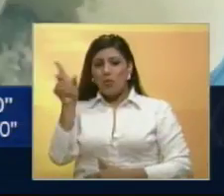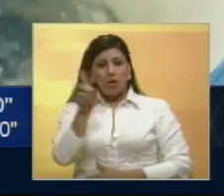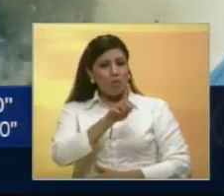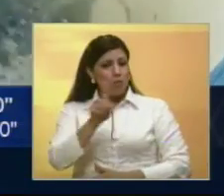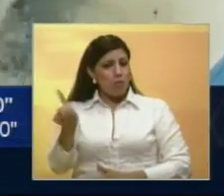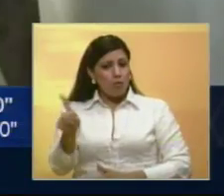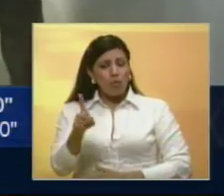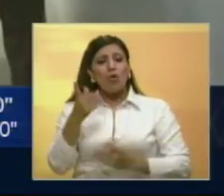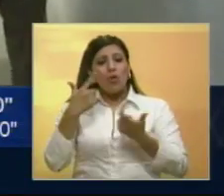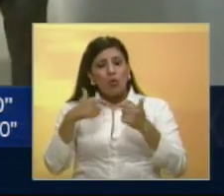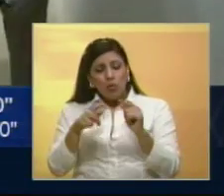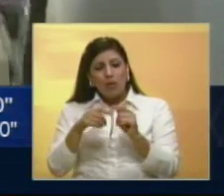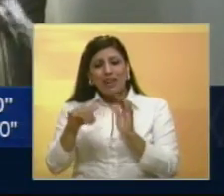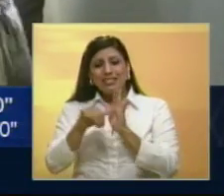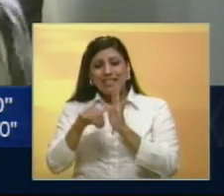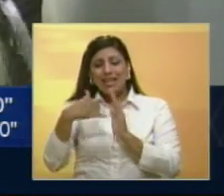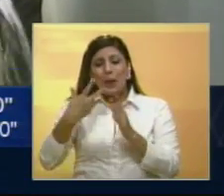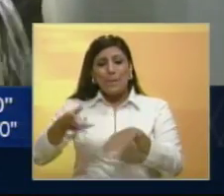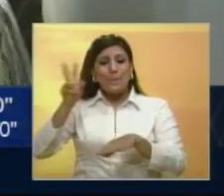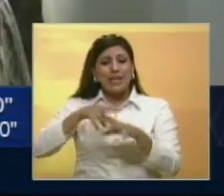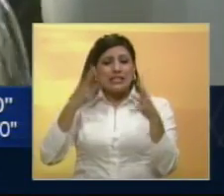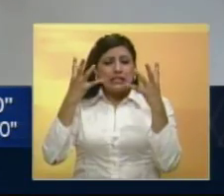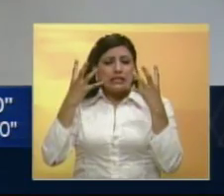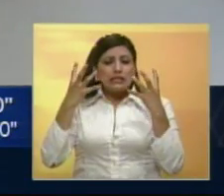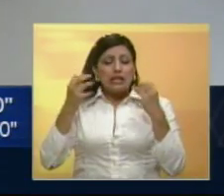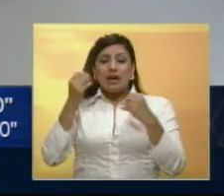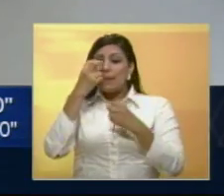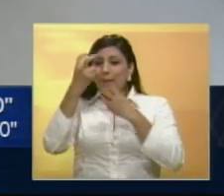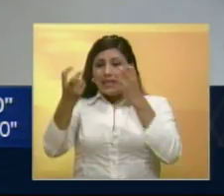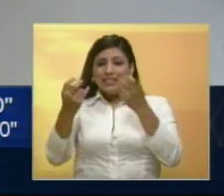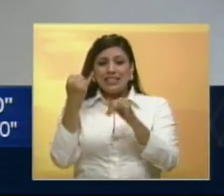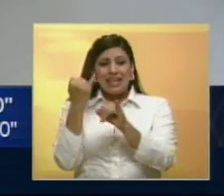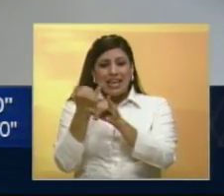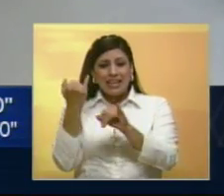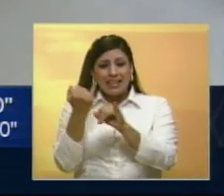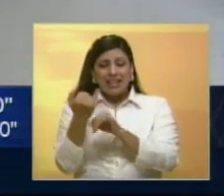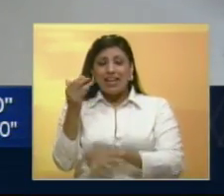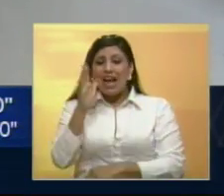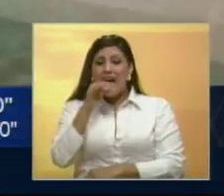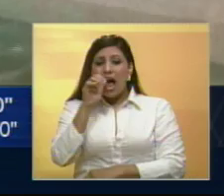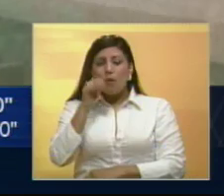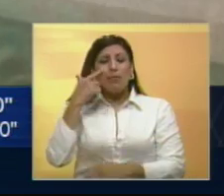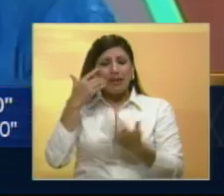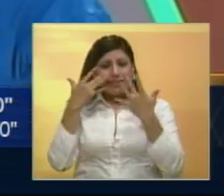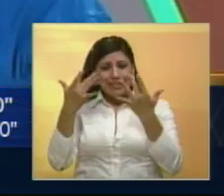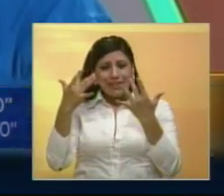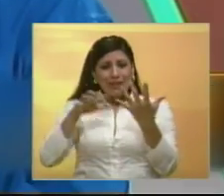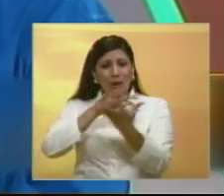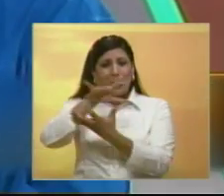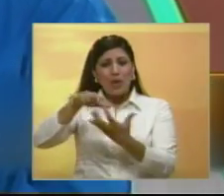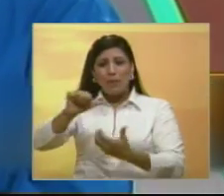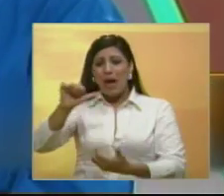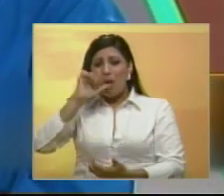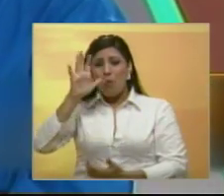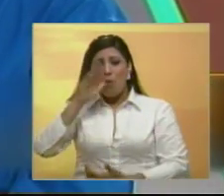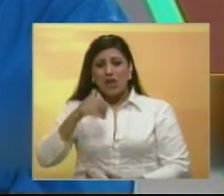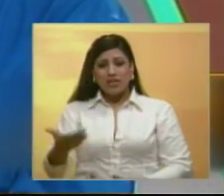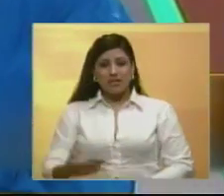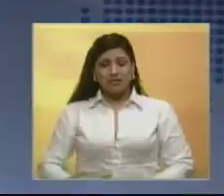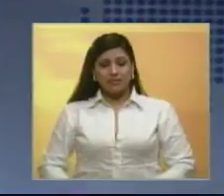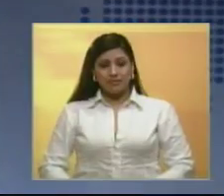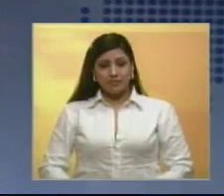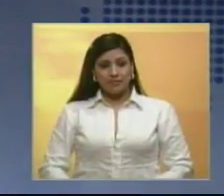recurso ante la cercanía del periodo de sequía. Hizo un llamado a visitar la página web de Hidrocapital para visualizar el cronograma de